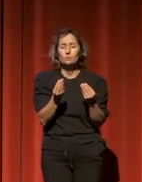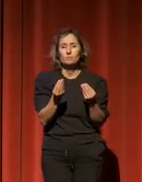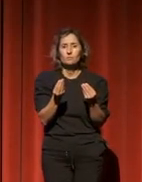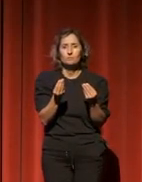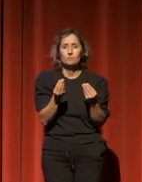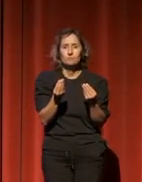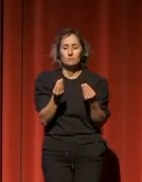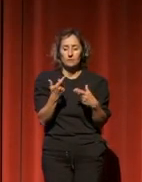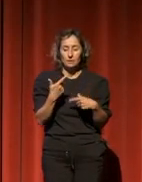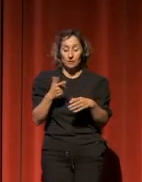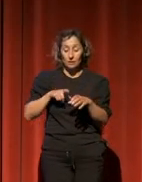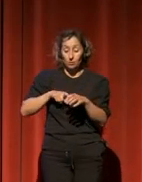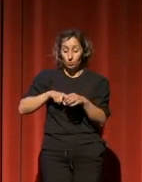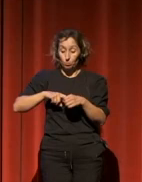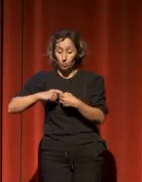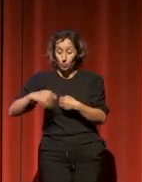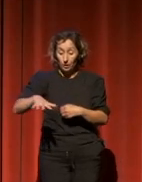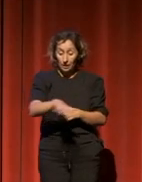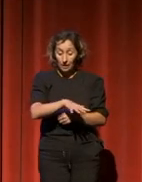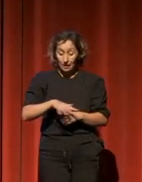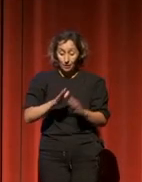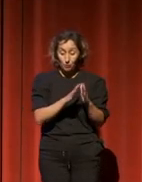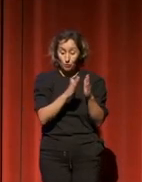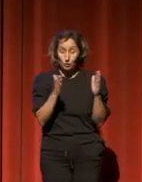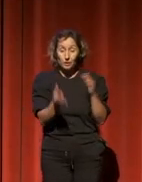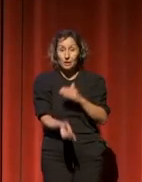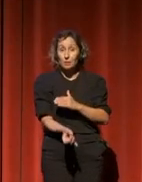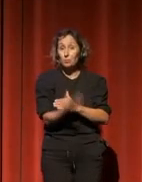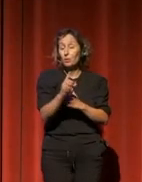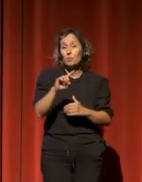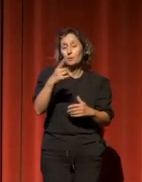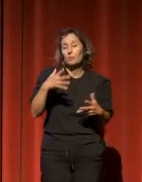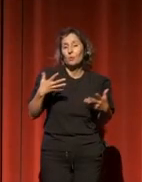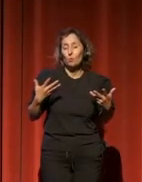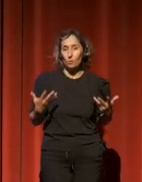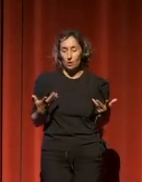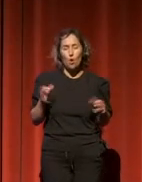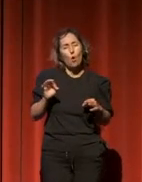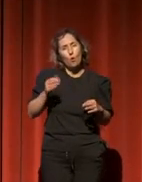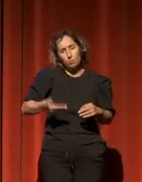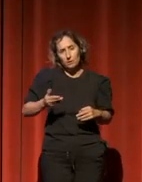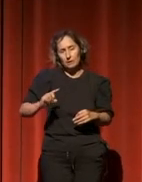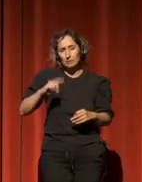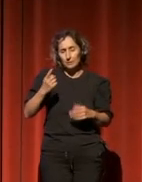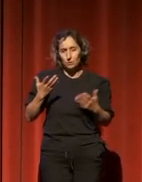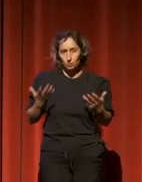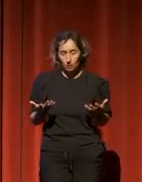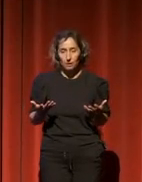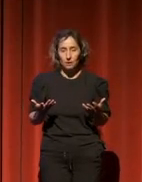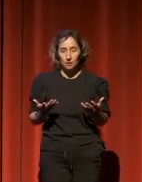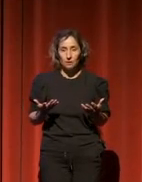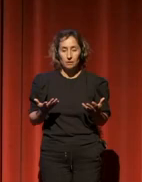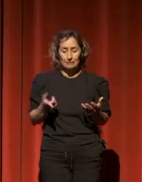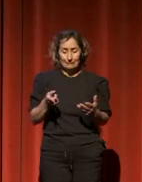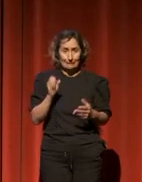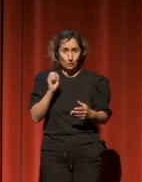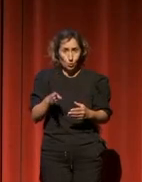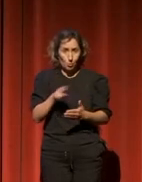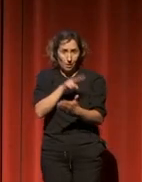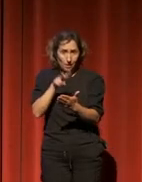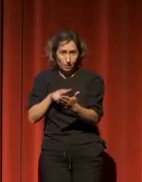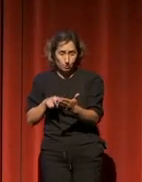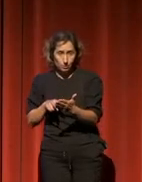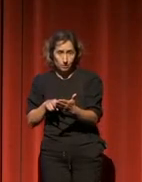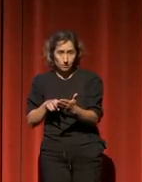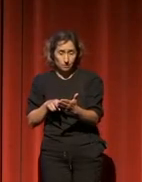los primeros espacios de participación que existen en la biblioteca o los más importantes son estos eh clubs de lectura